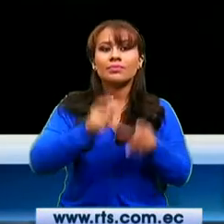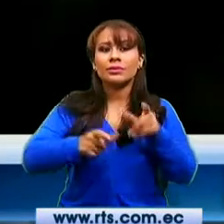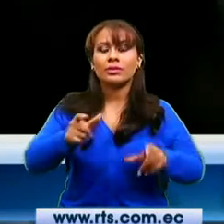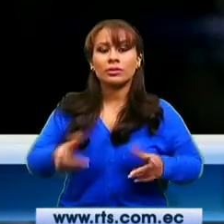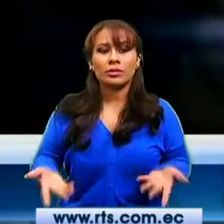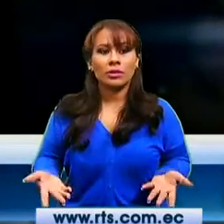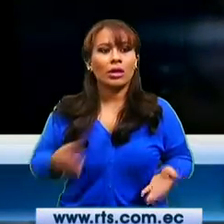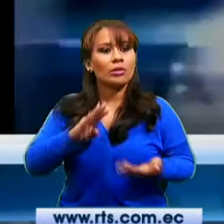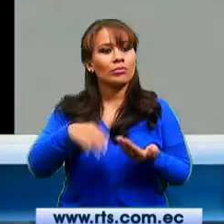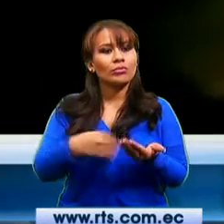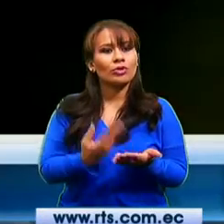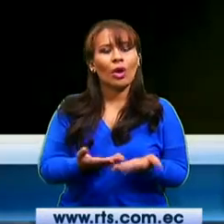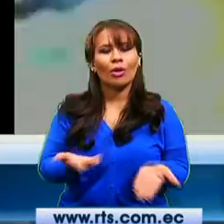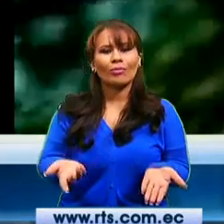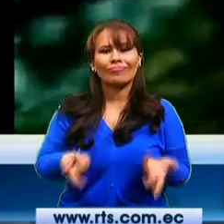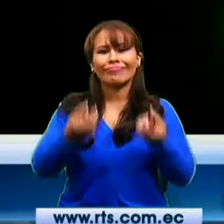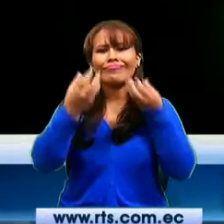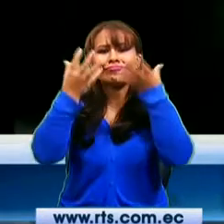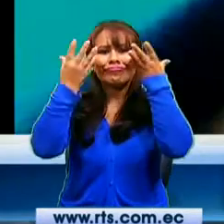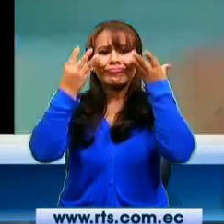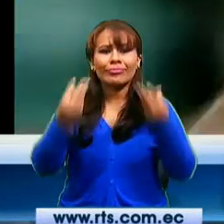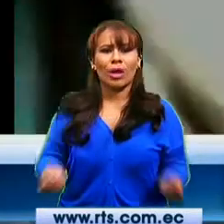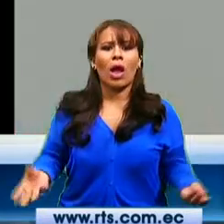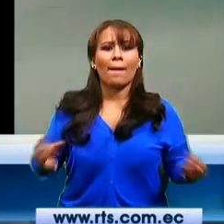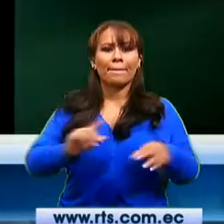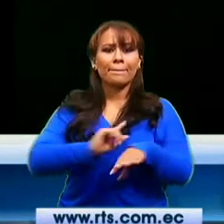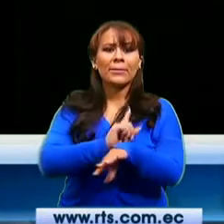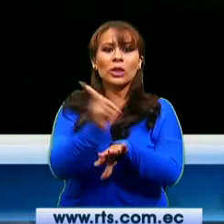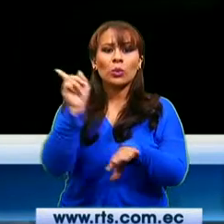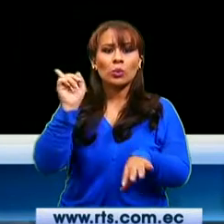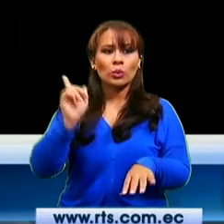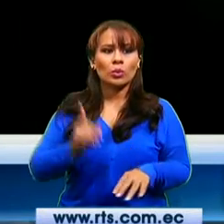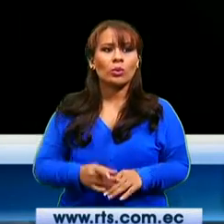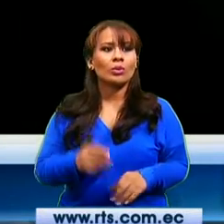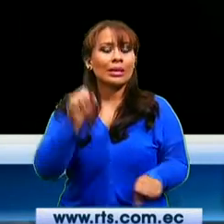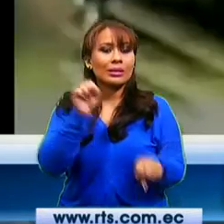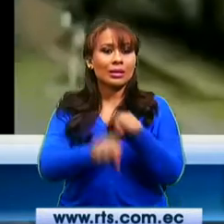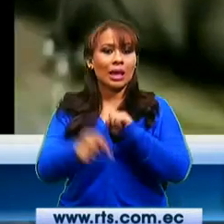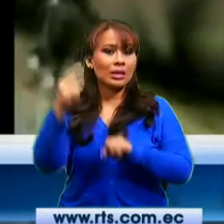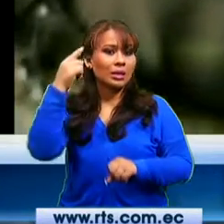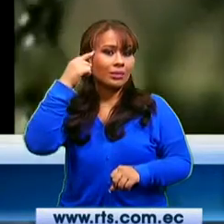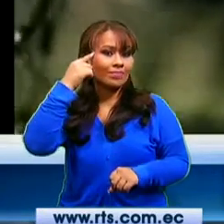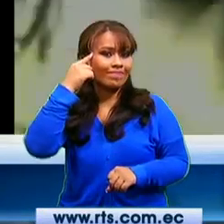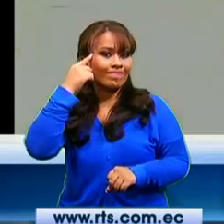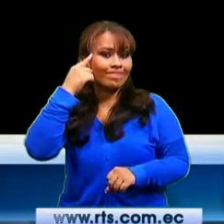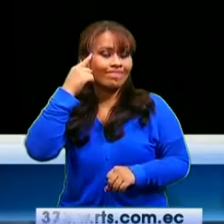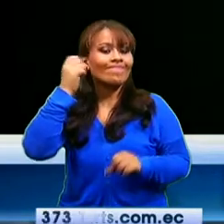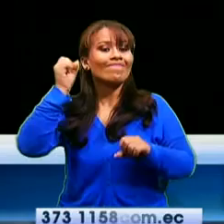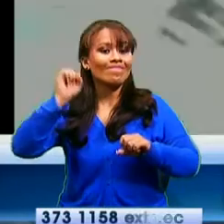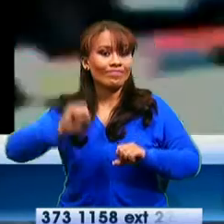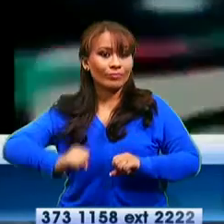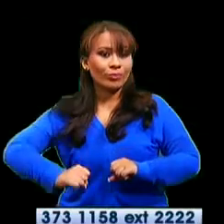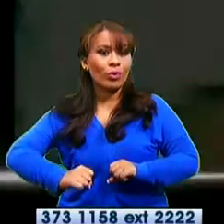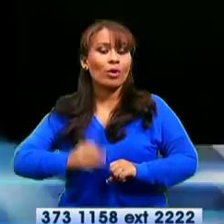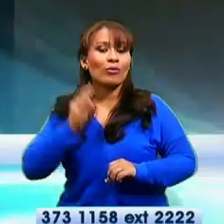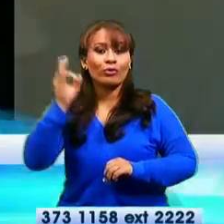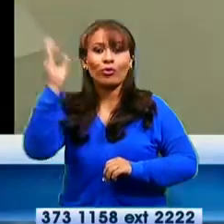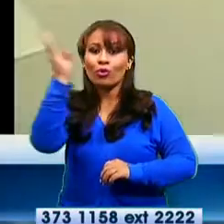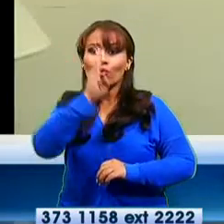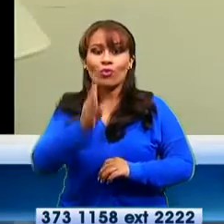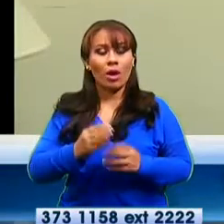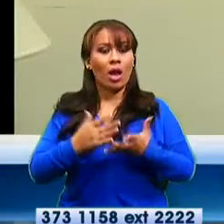todo es momentáneo, se desvanece en par de minutos, pero los daños al sistema nervioso pueden ser irreversibles.